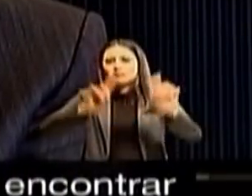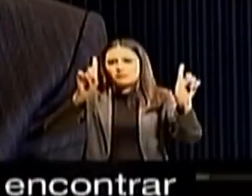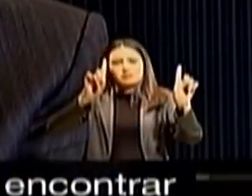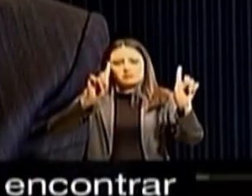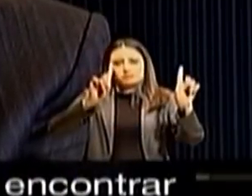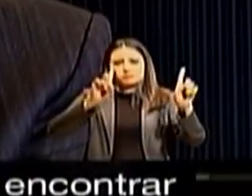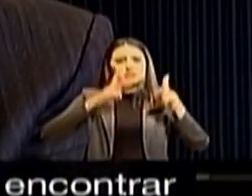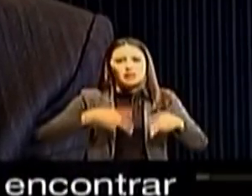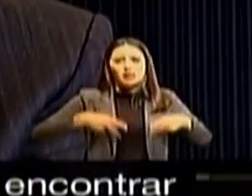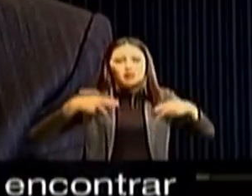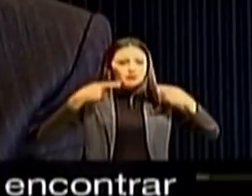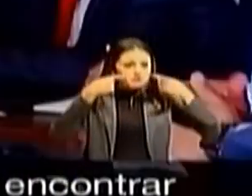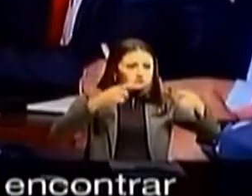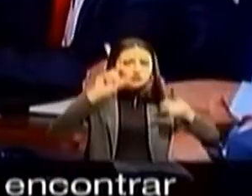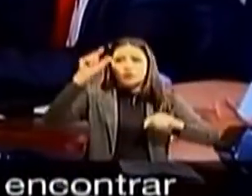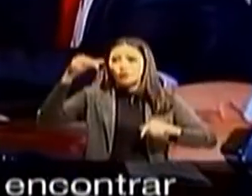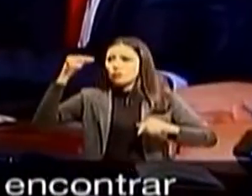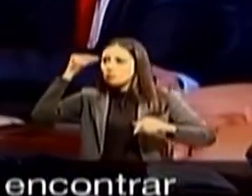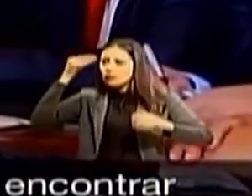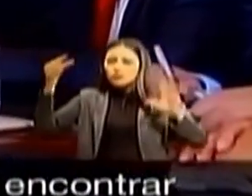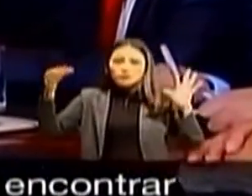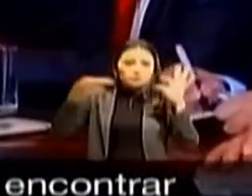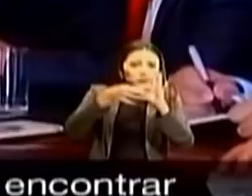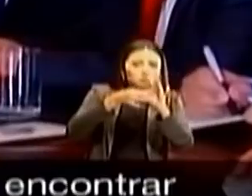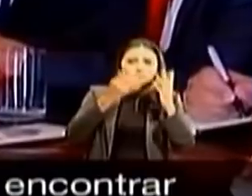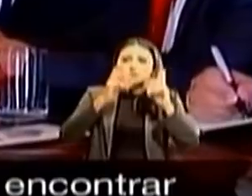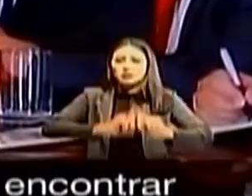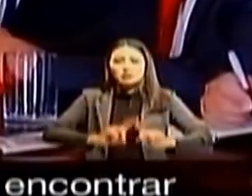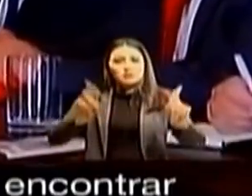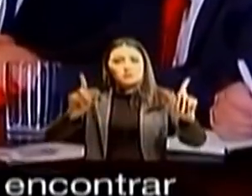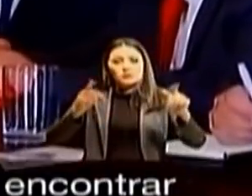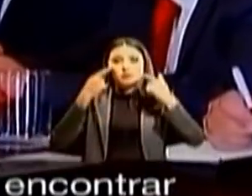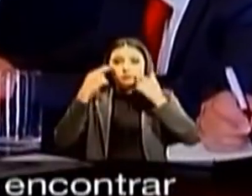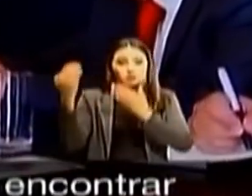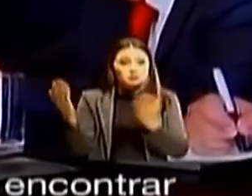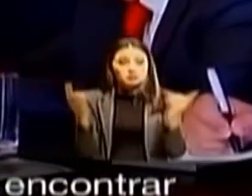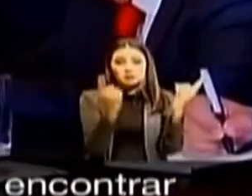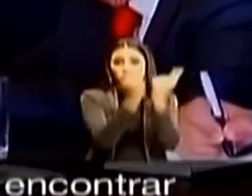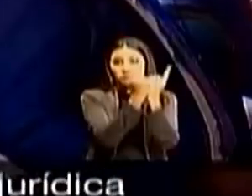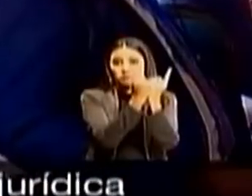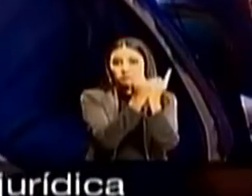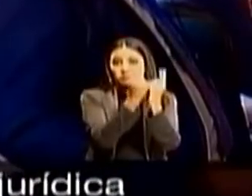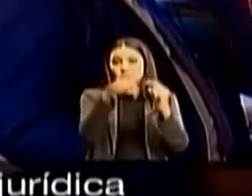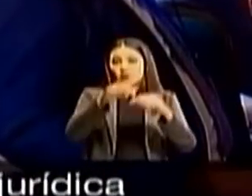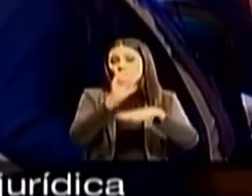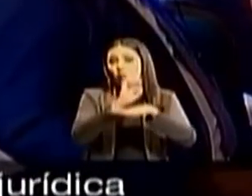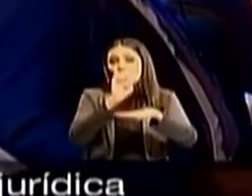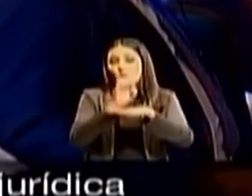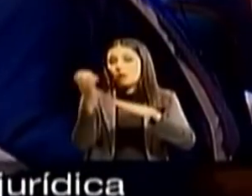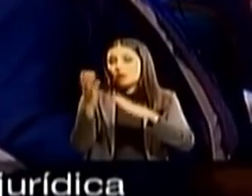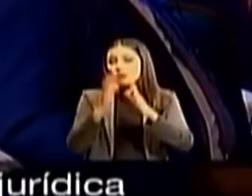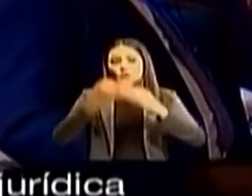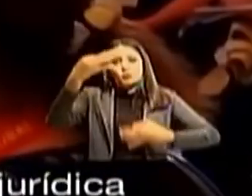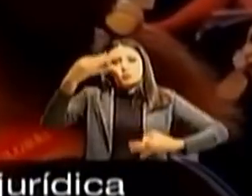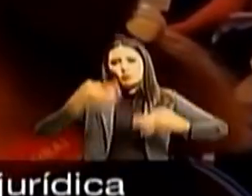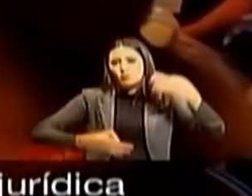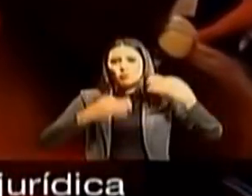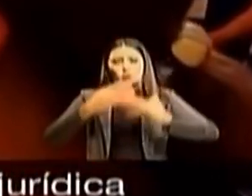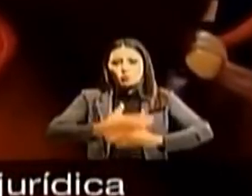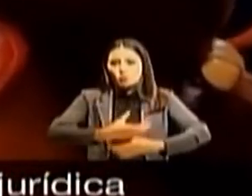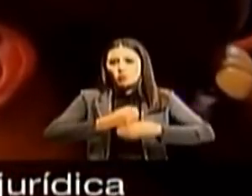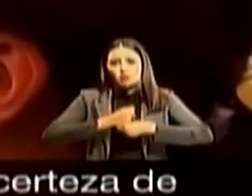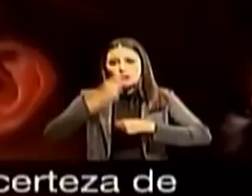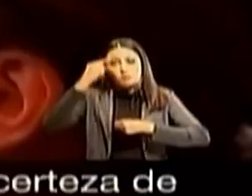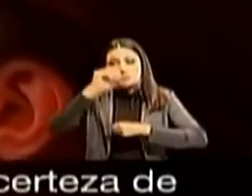vida y de gobierno. Van a encontrar, además de esa riqueza de la cual hemos hablado, van a encontrar la seguridad jurídica para que